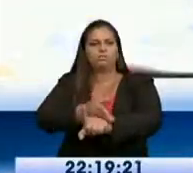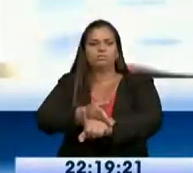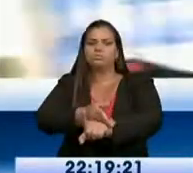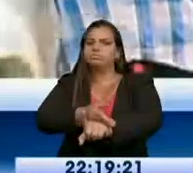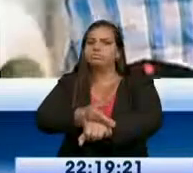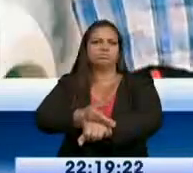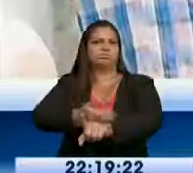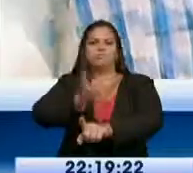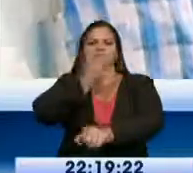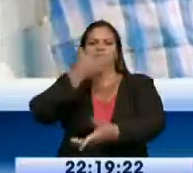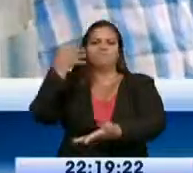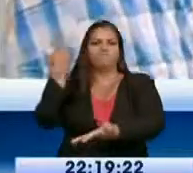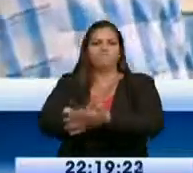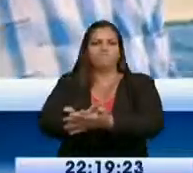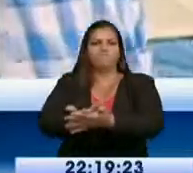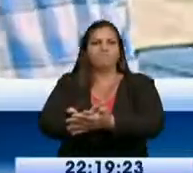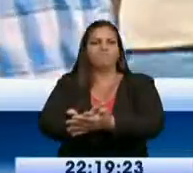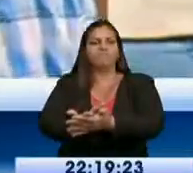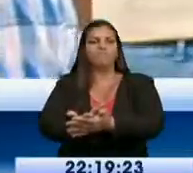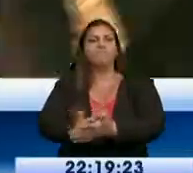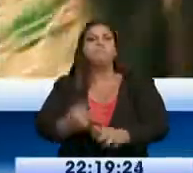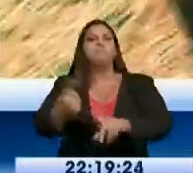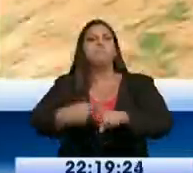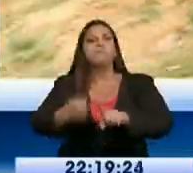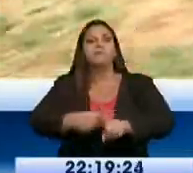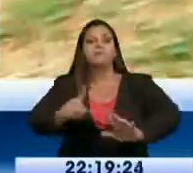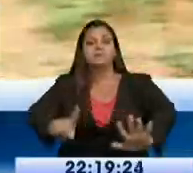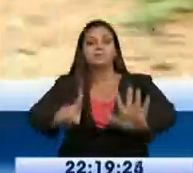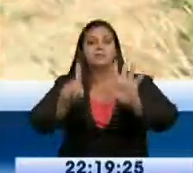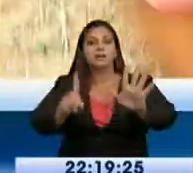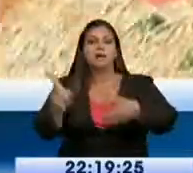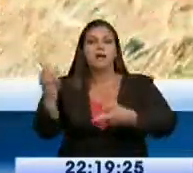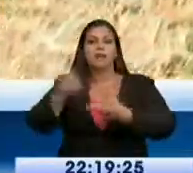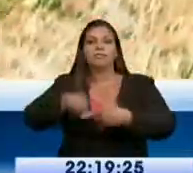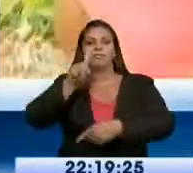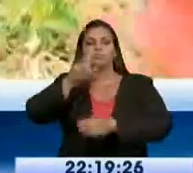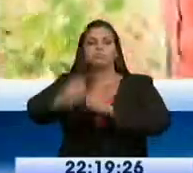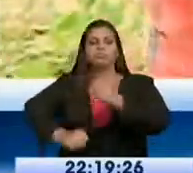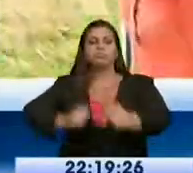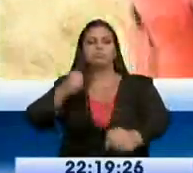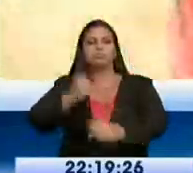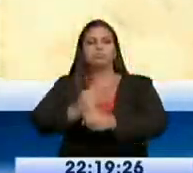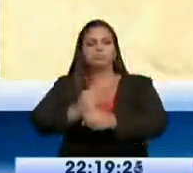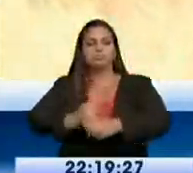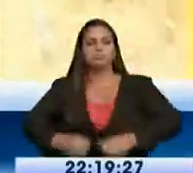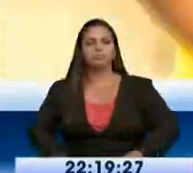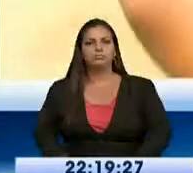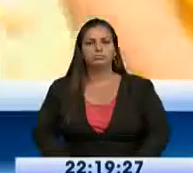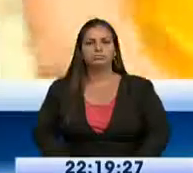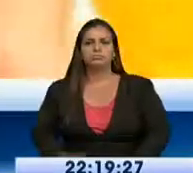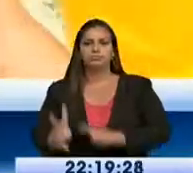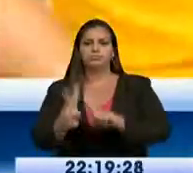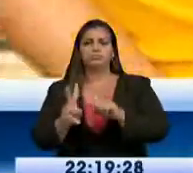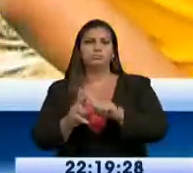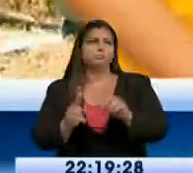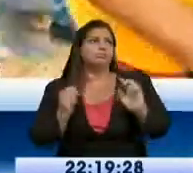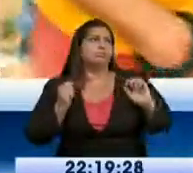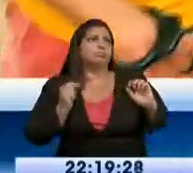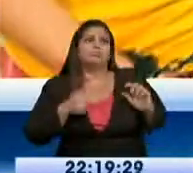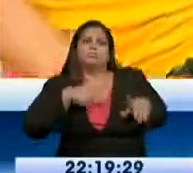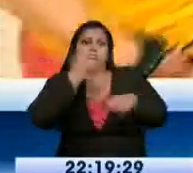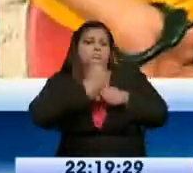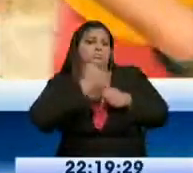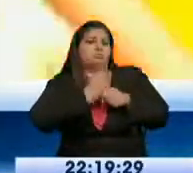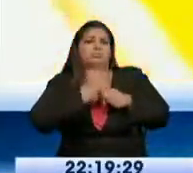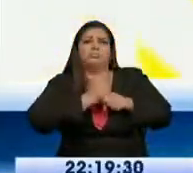originales. Delito que es sancionado con una pena de 6 meses a 1 año de prisión. Manifiestan de que ellos fueron contratados